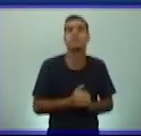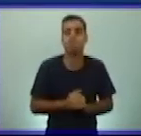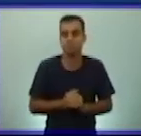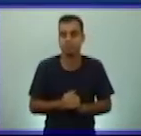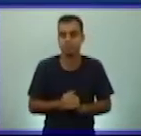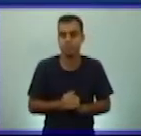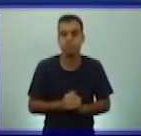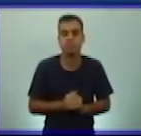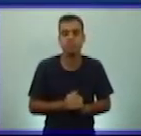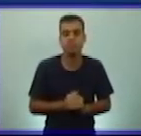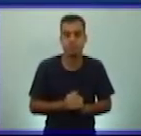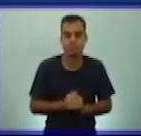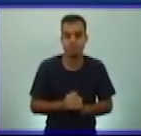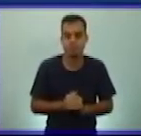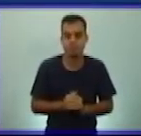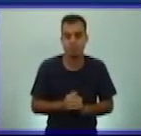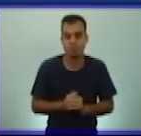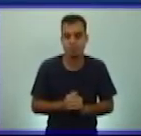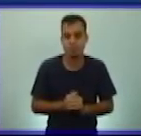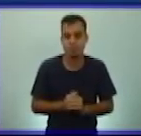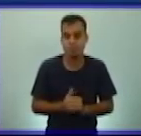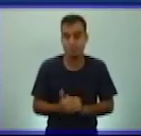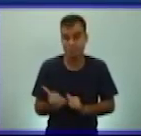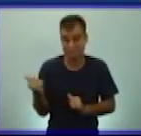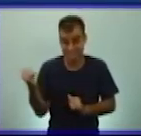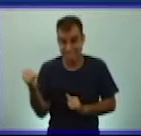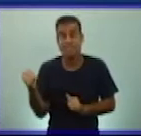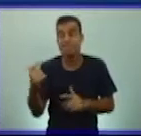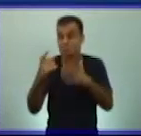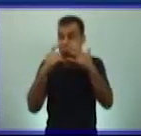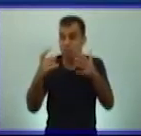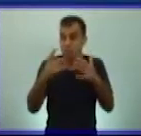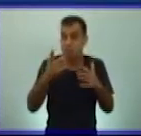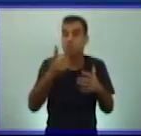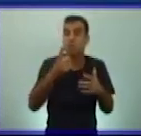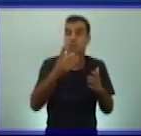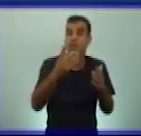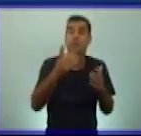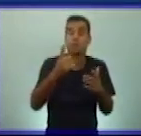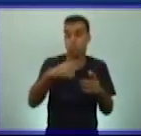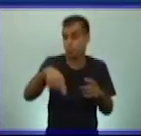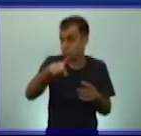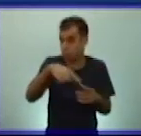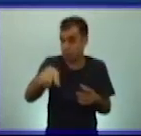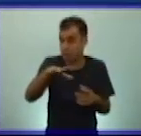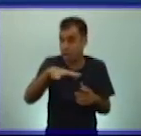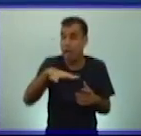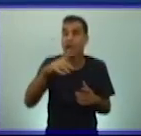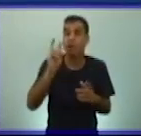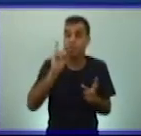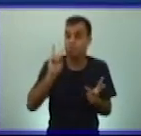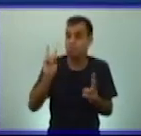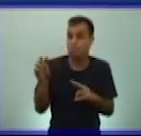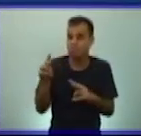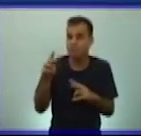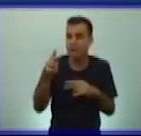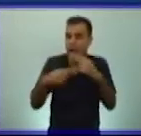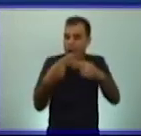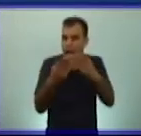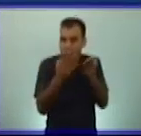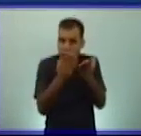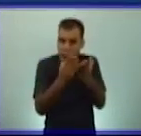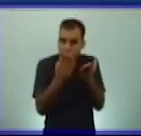que entonces, en este caso, es muy importante, estudiantes, familia, que ustedes hagan un estudio